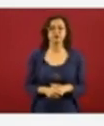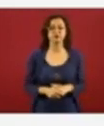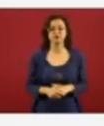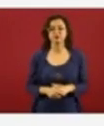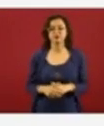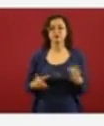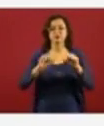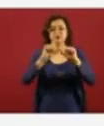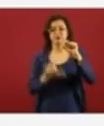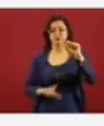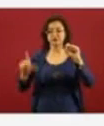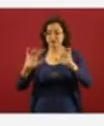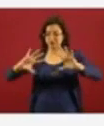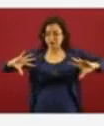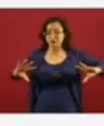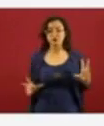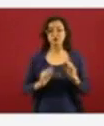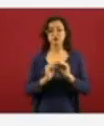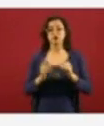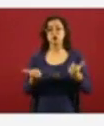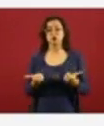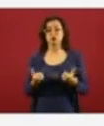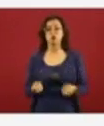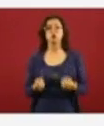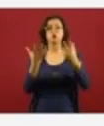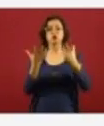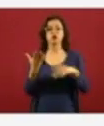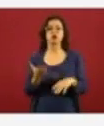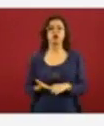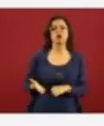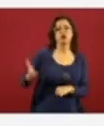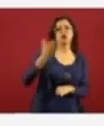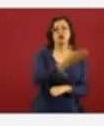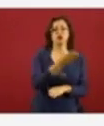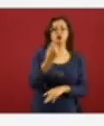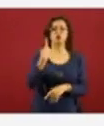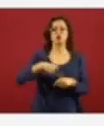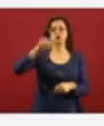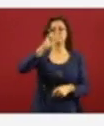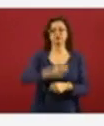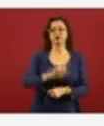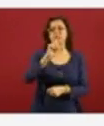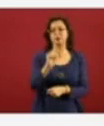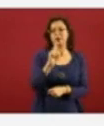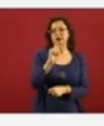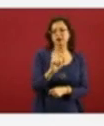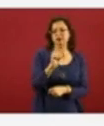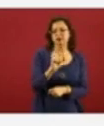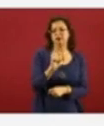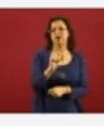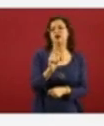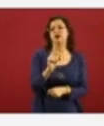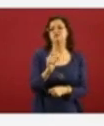todo el país? Ven ustedes que andábamos en 20.99 para el diésel la semana pasada, promedios nacionales